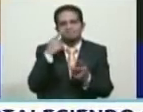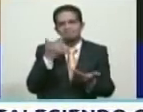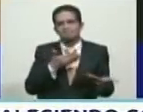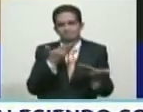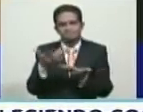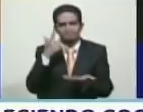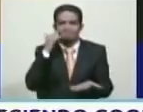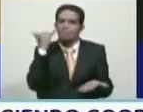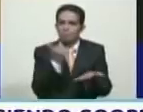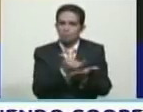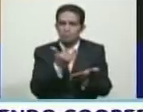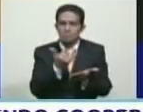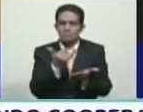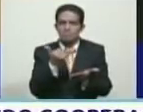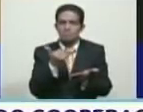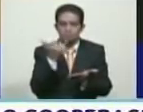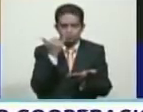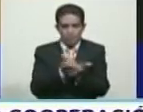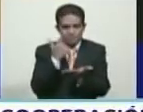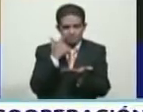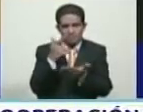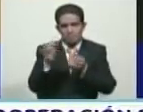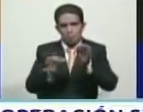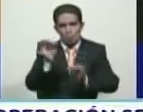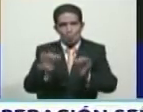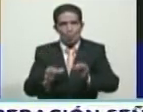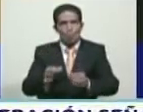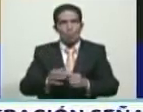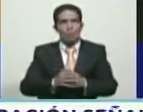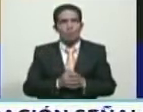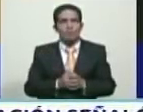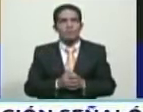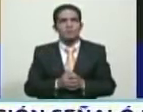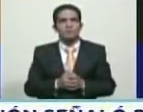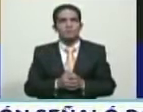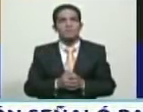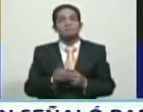brindarle una cobertura jurídica